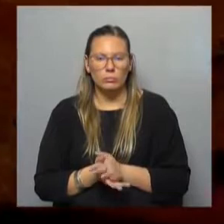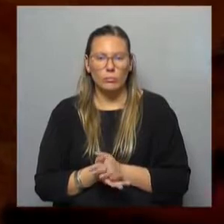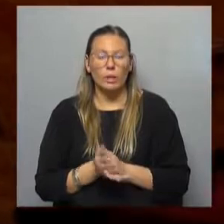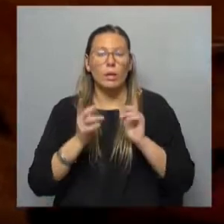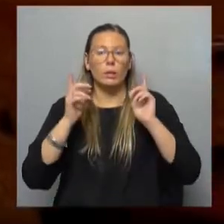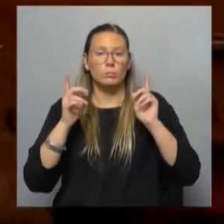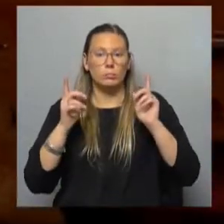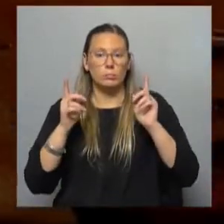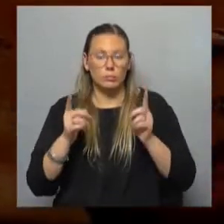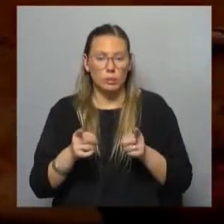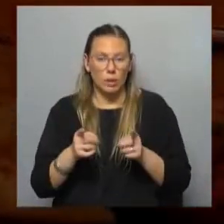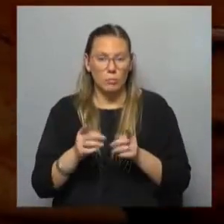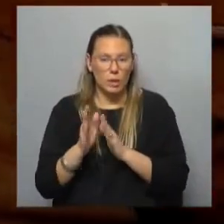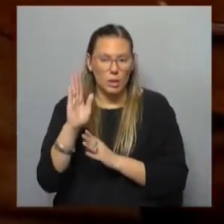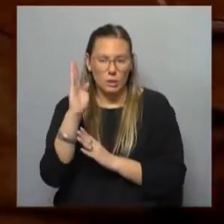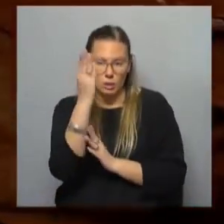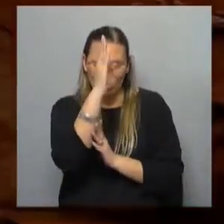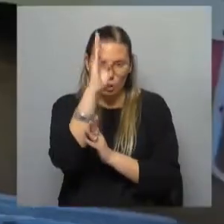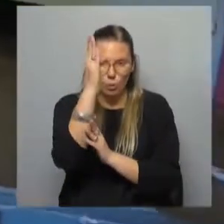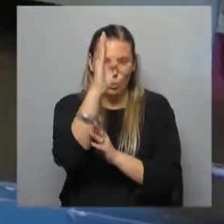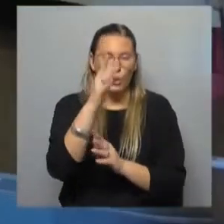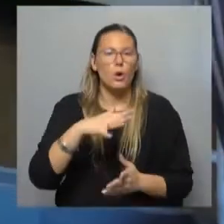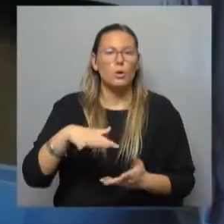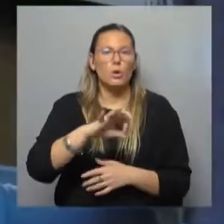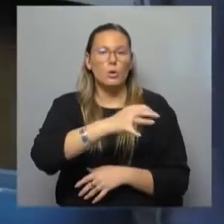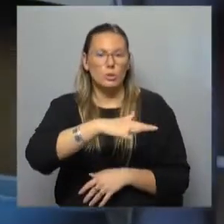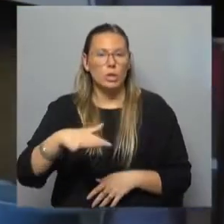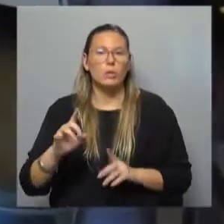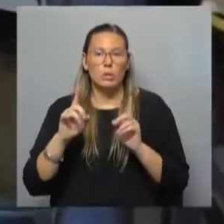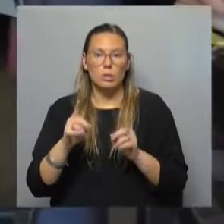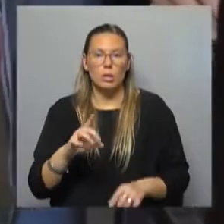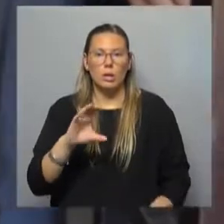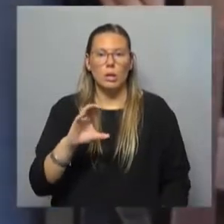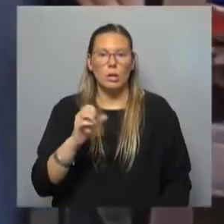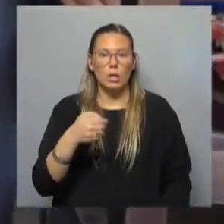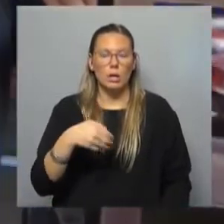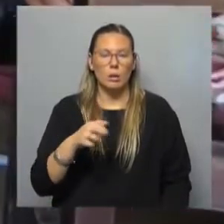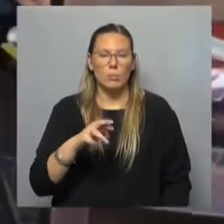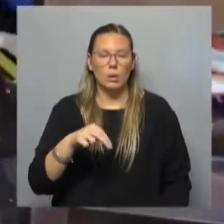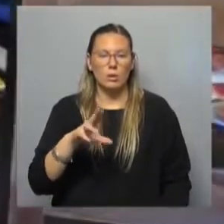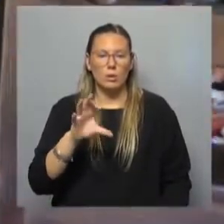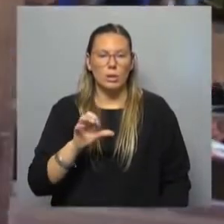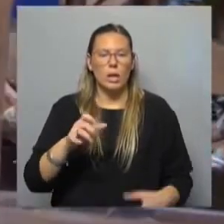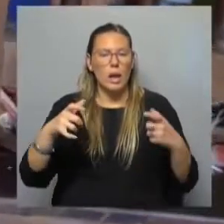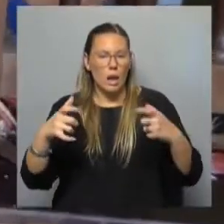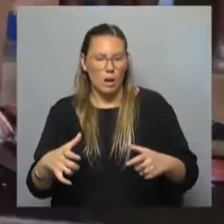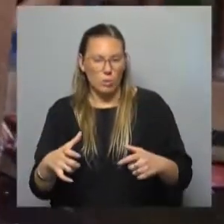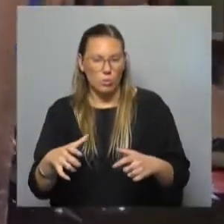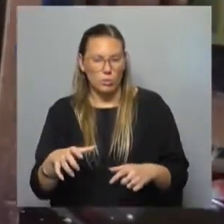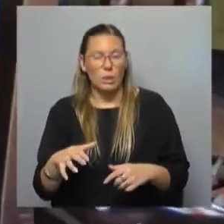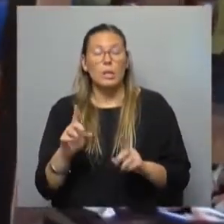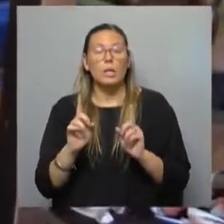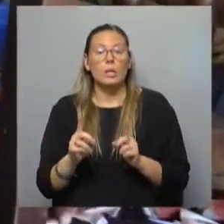También tenemos tiburón en la zona oceánica y tenemos, por ejemplo, camarones en las lagunas costeras. Y por otra